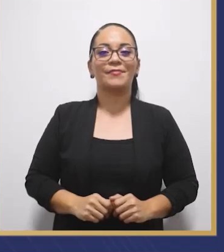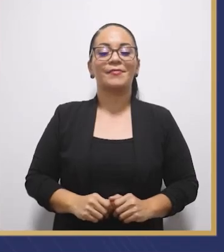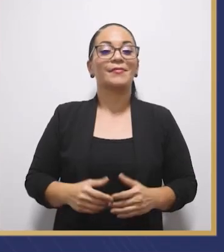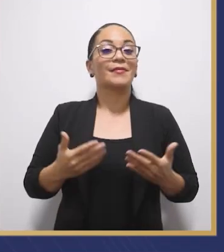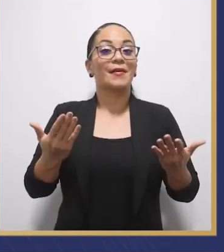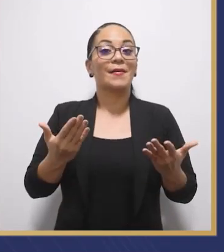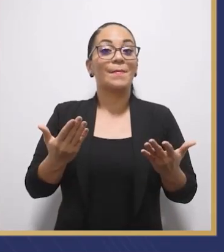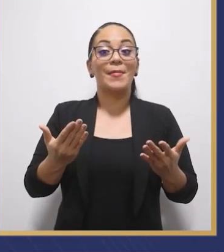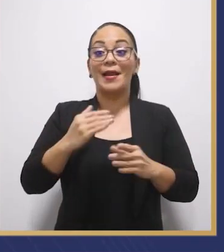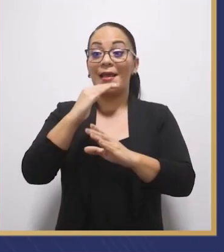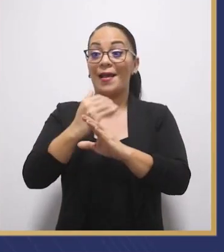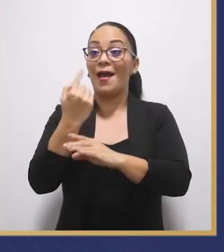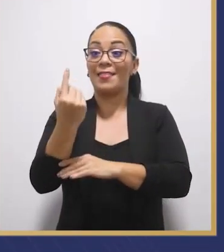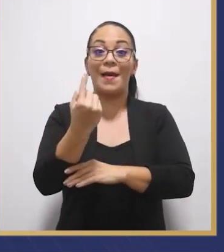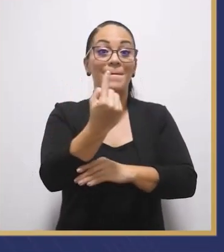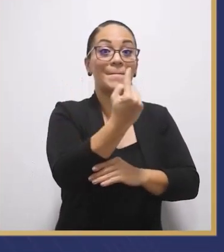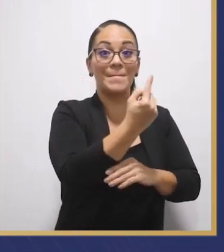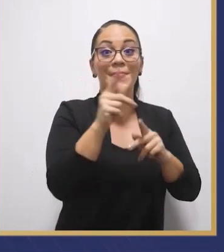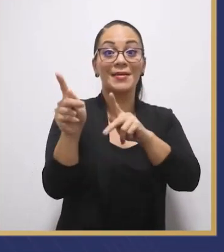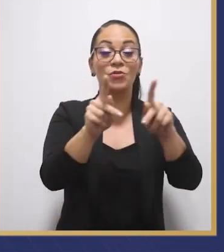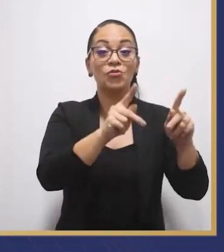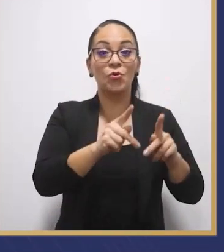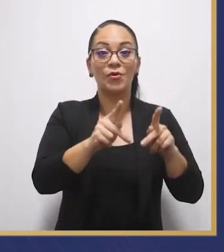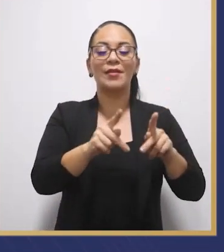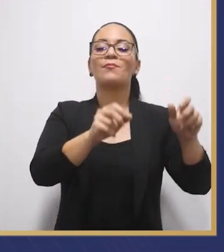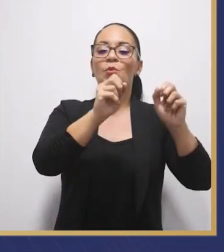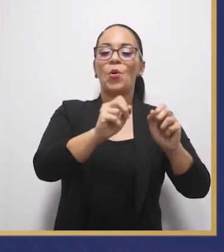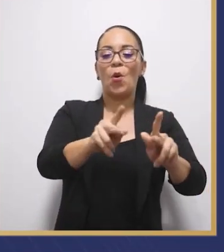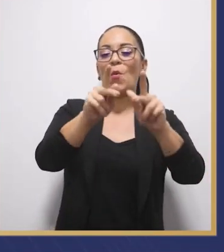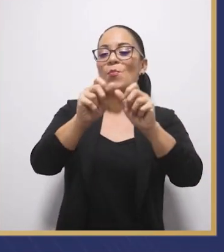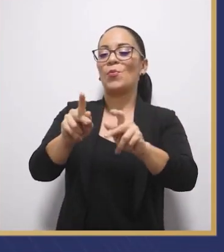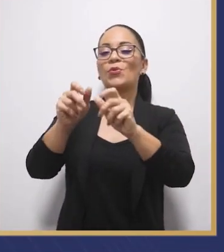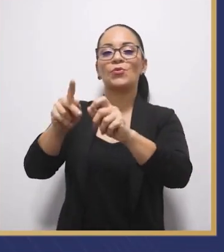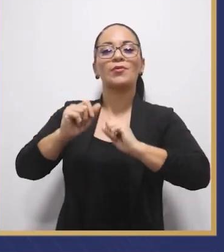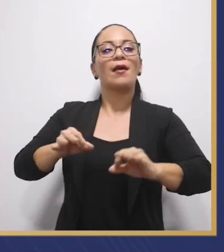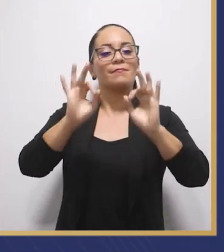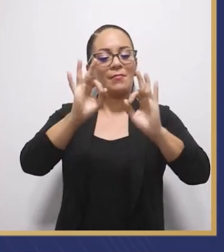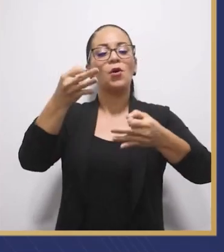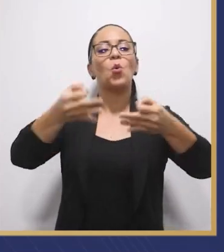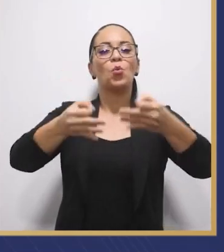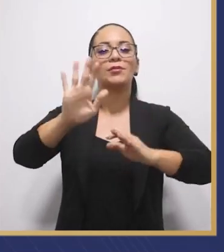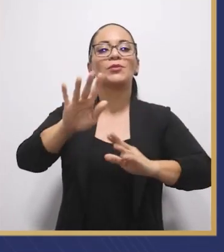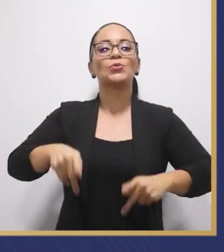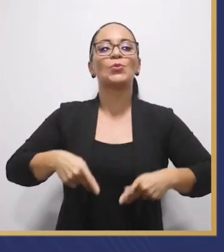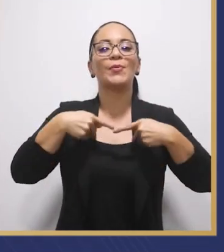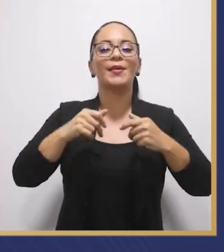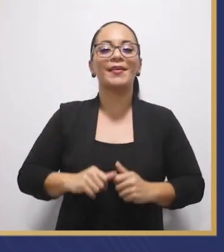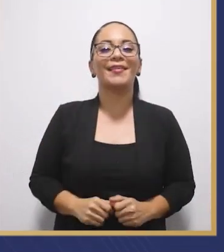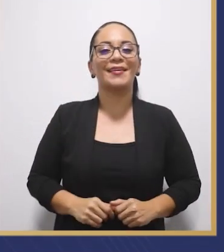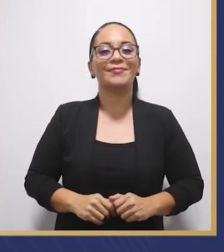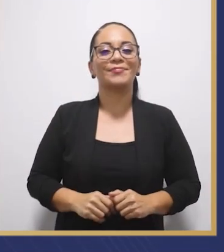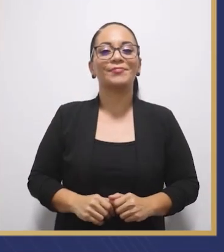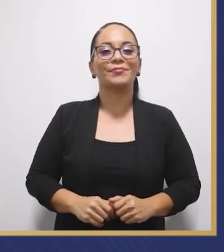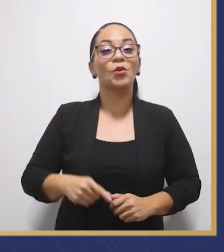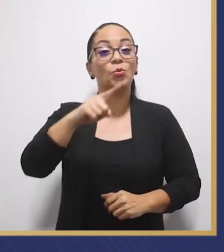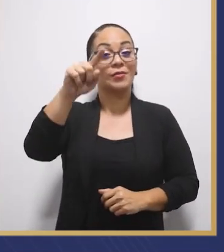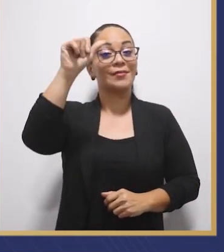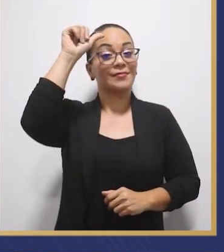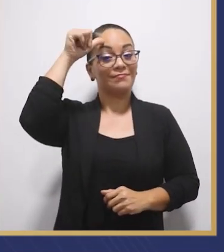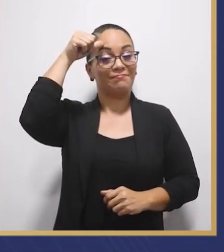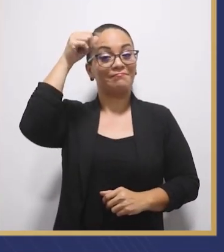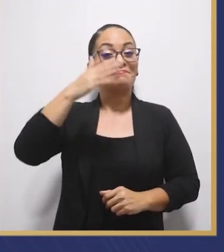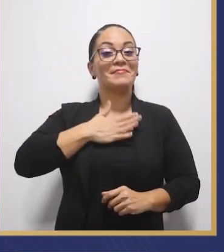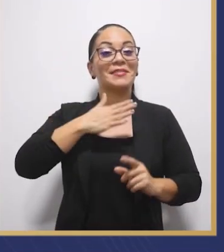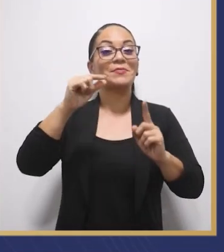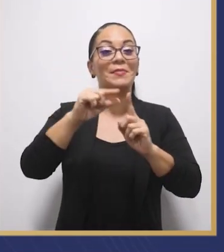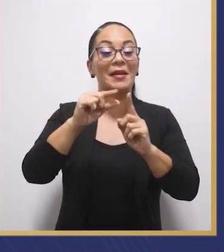que cada quien tenga una oportunidad justa en la vida. Marquen mis